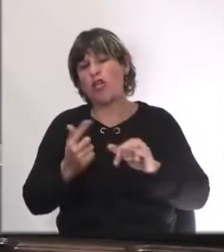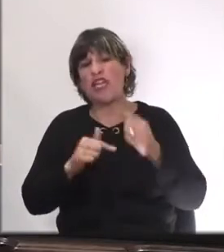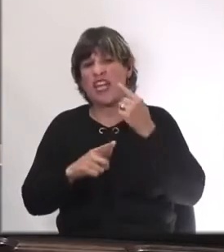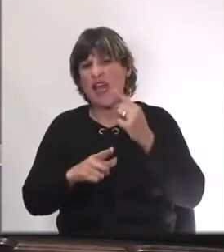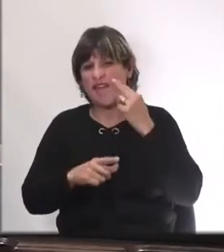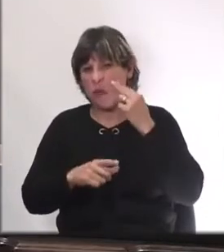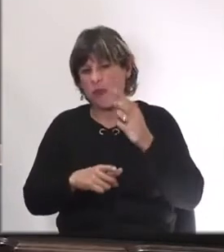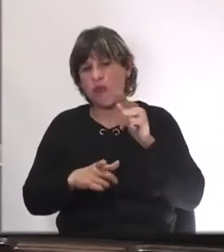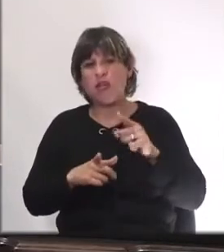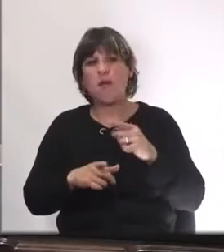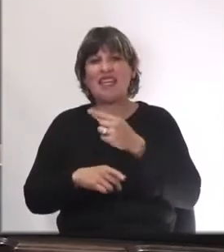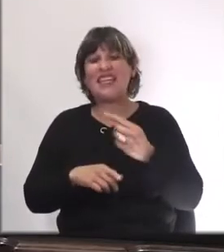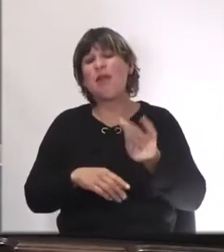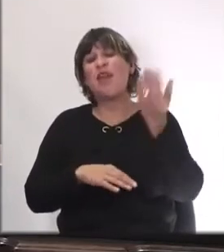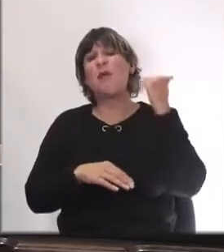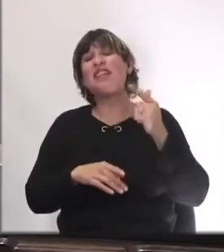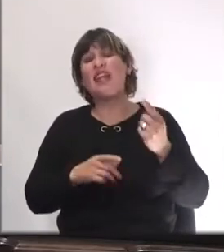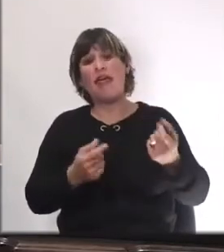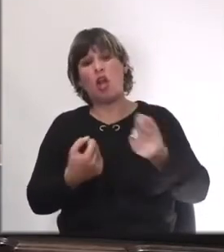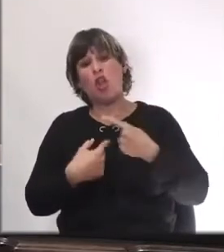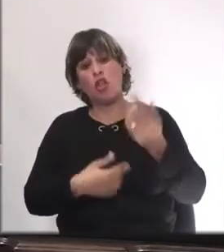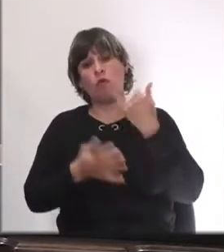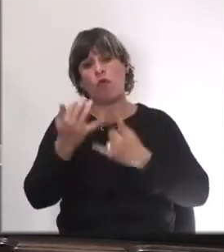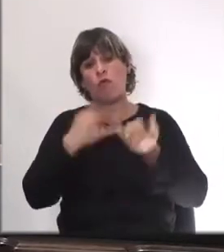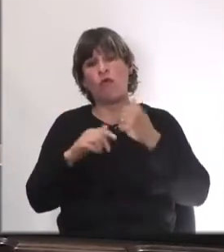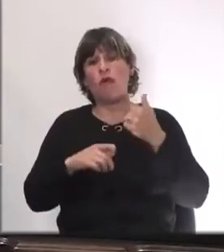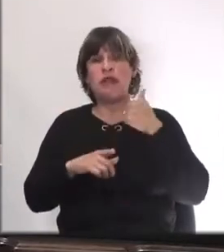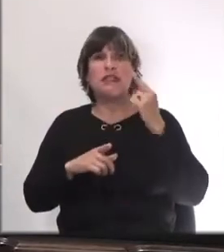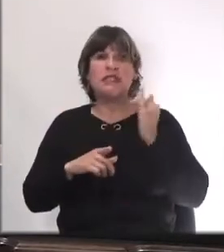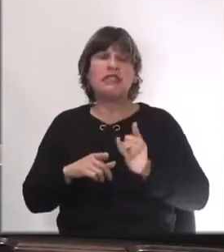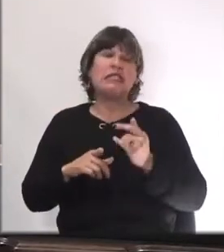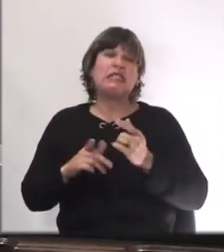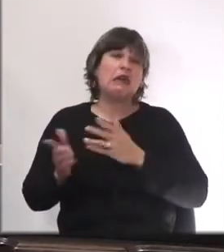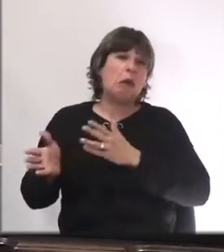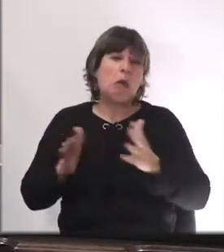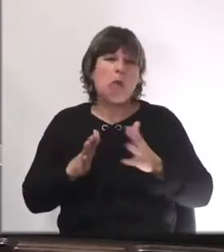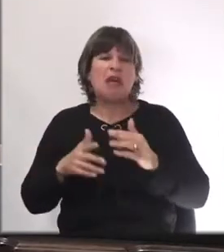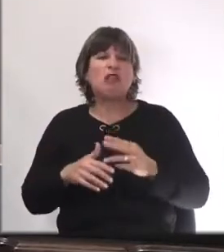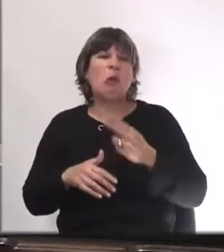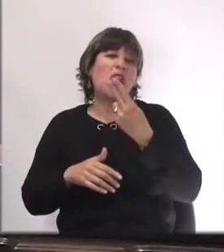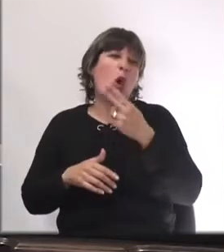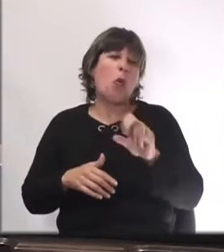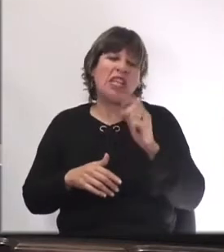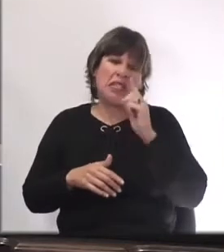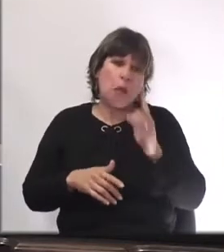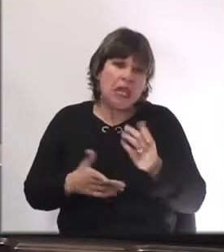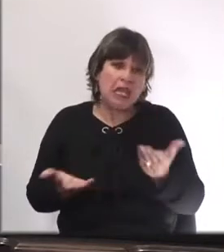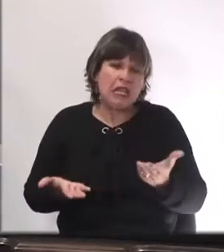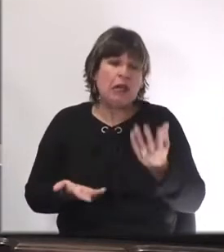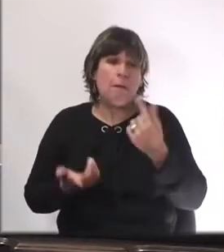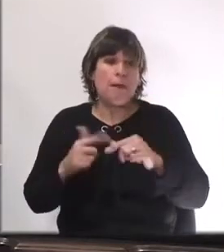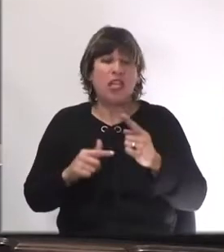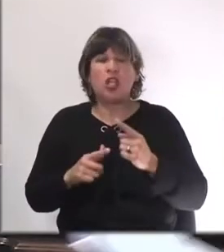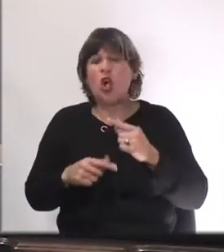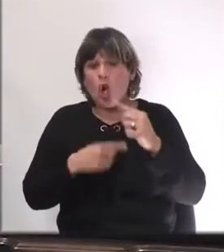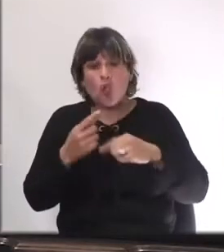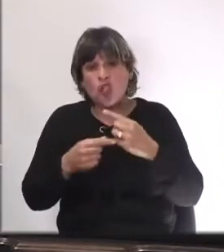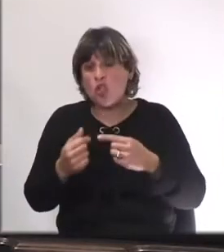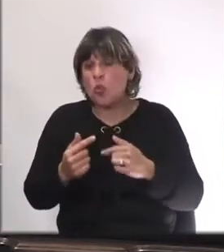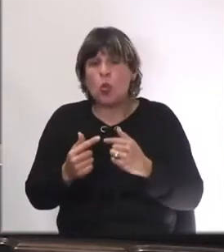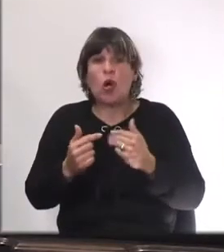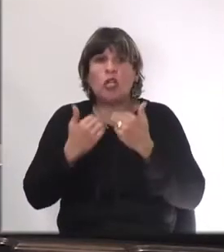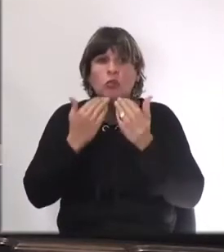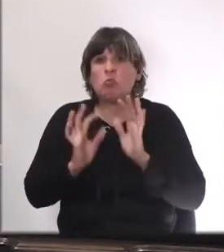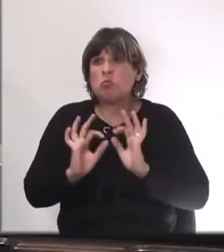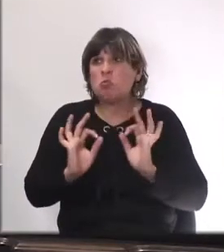pasada en el cual dice que sería del orden de los 20.000, pero siguen sin poder saber las